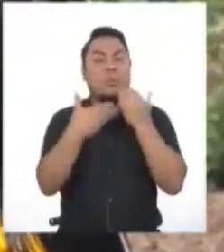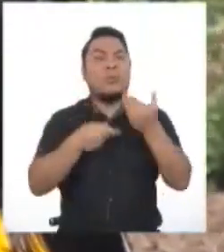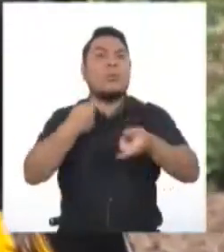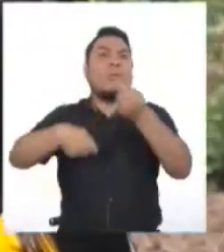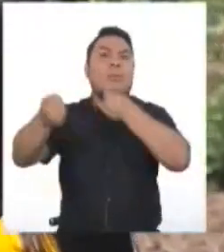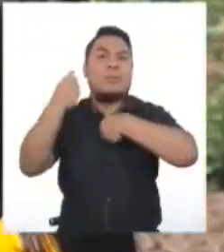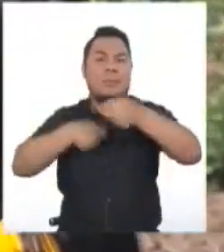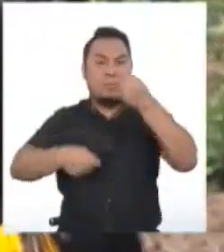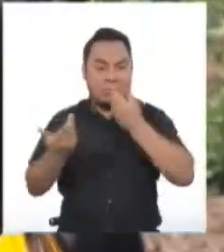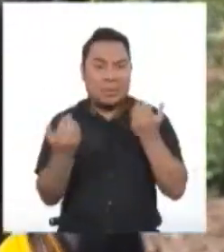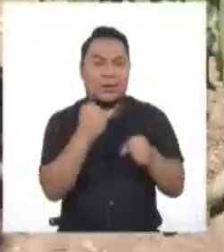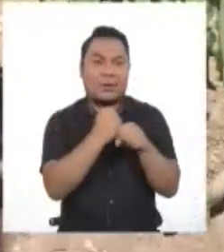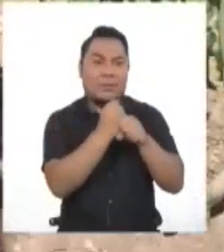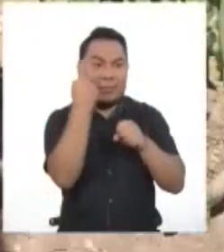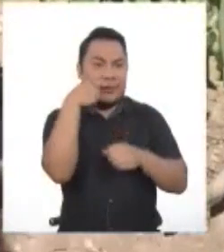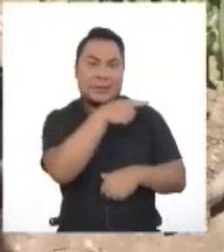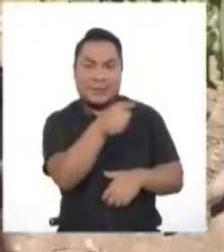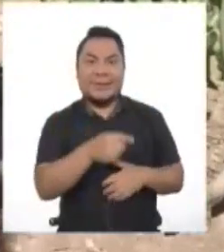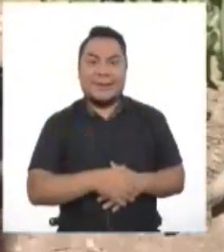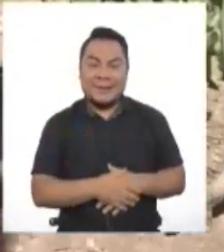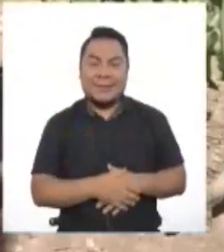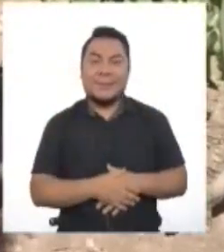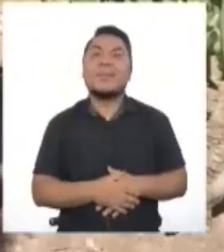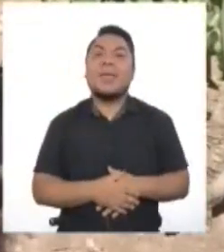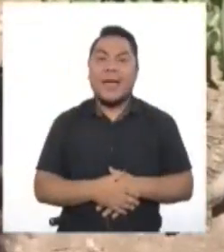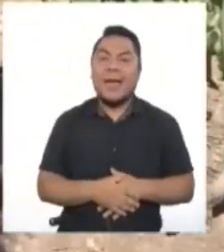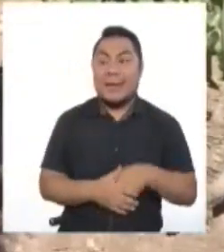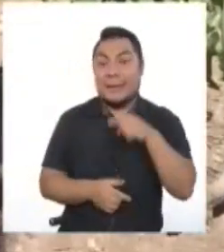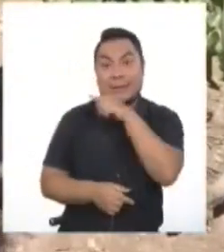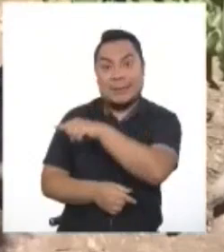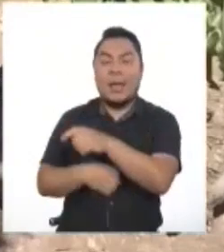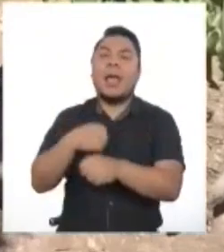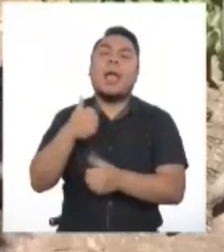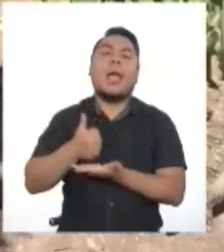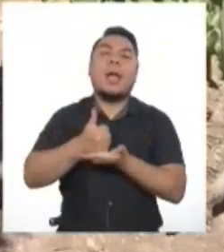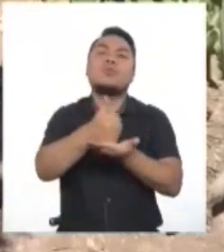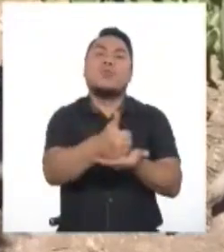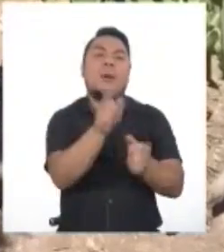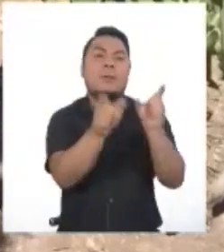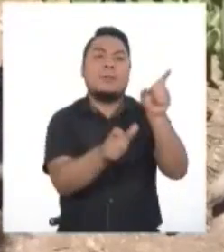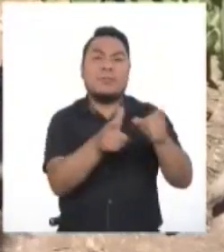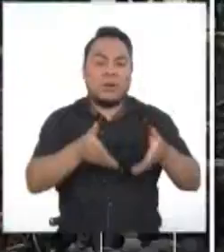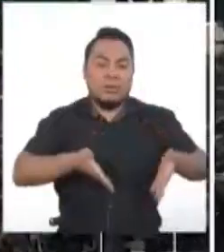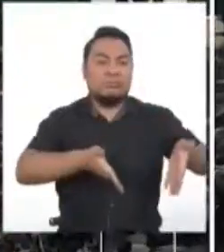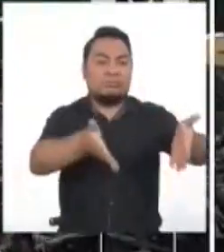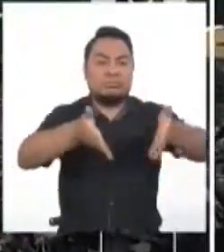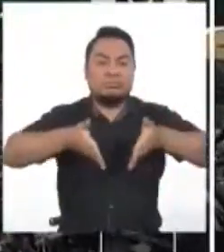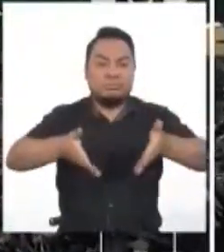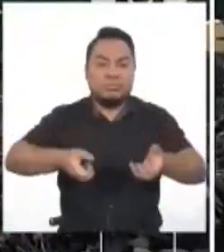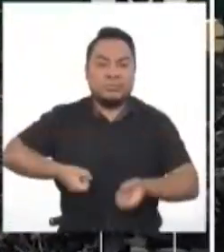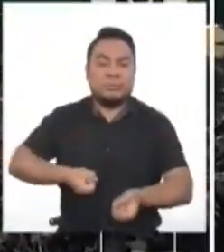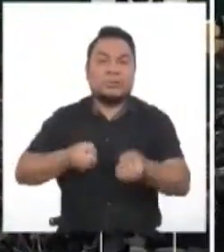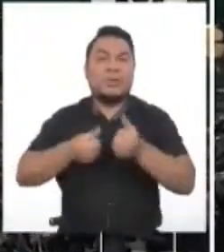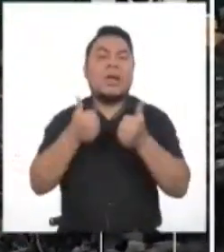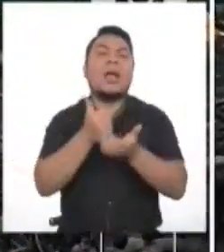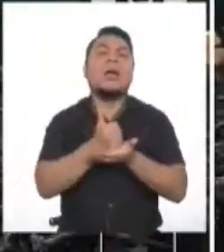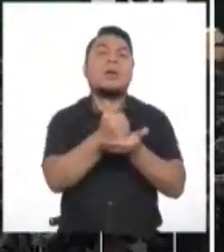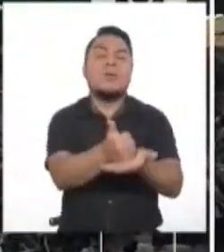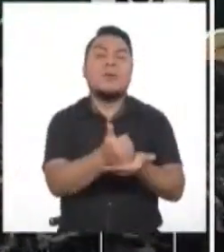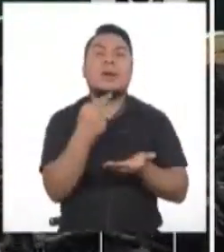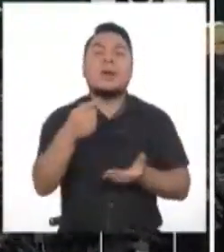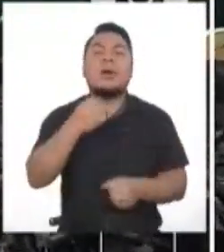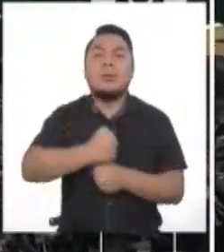y altamente rentable para ellos. Él ayuda a las personas que tienen su chacra ayudándoles con